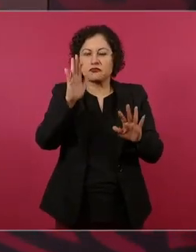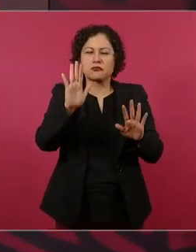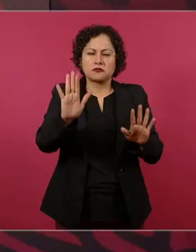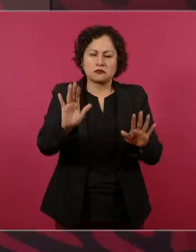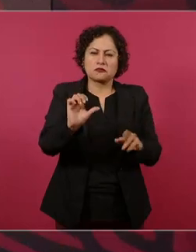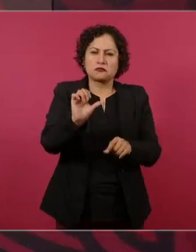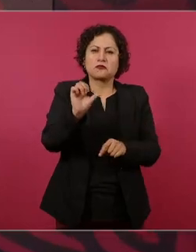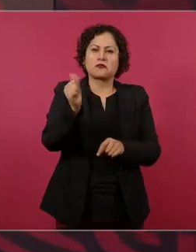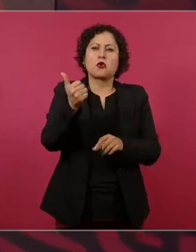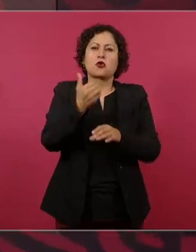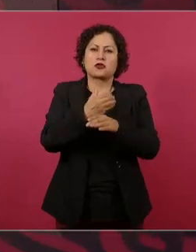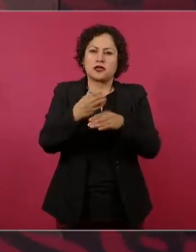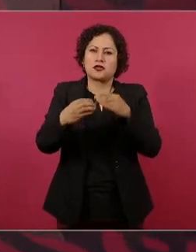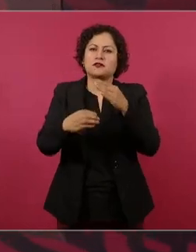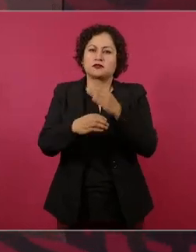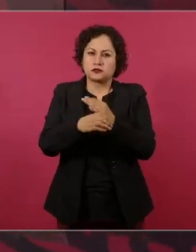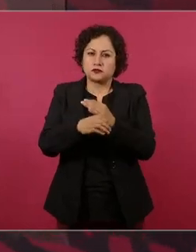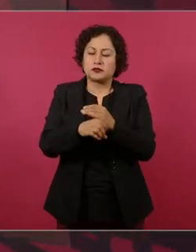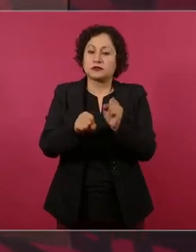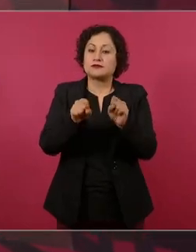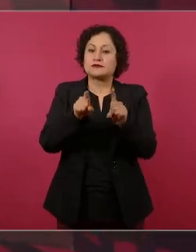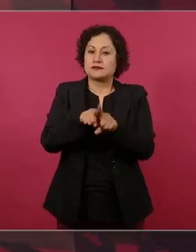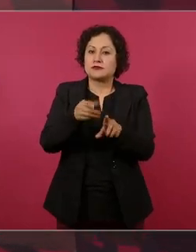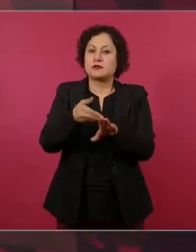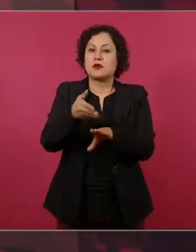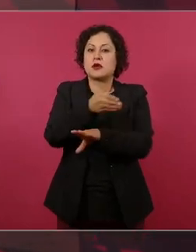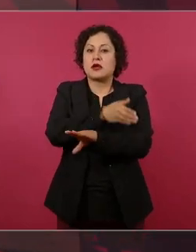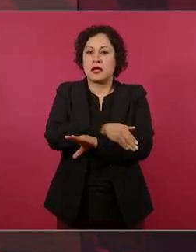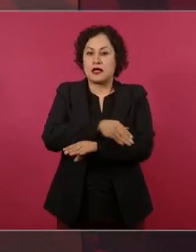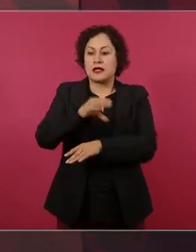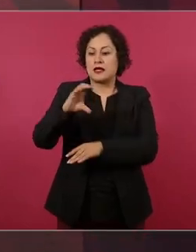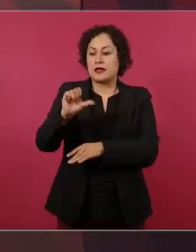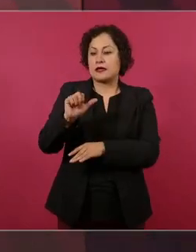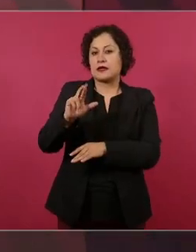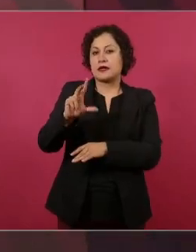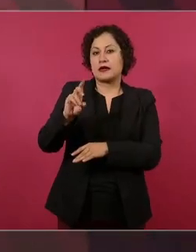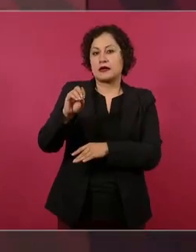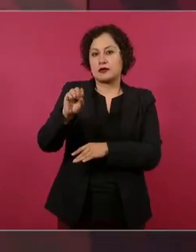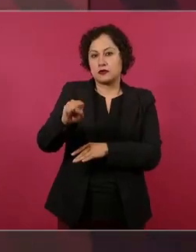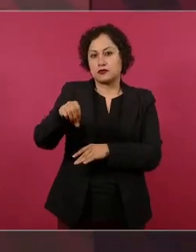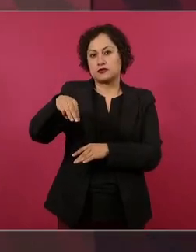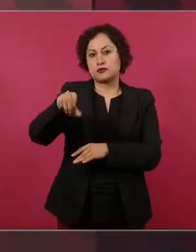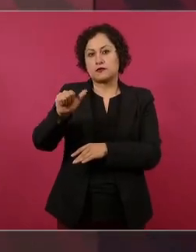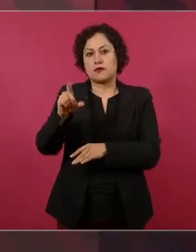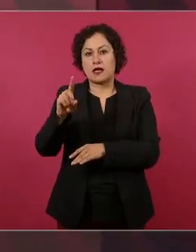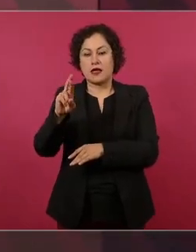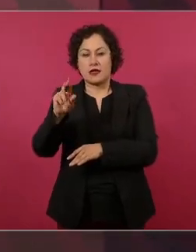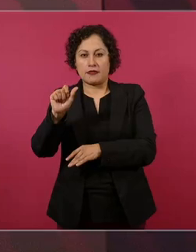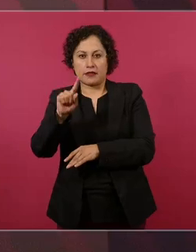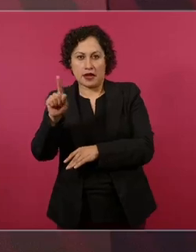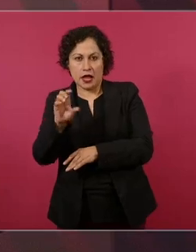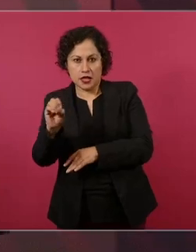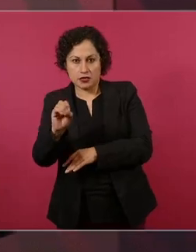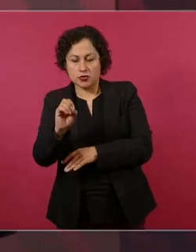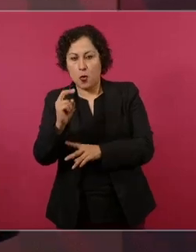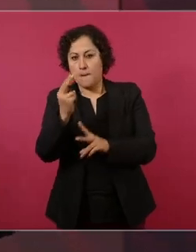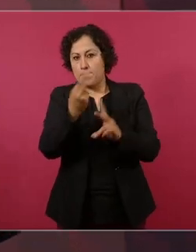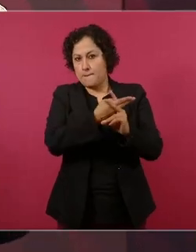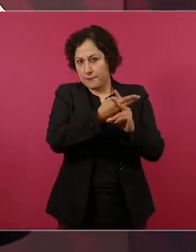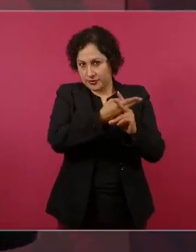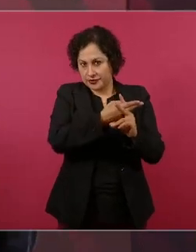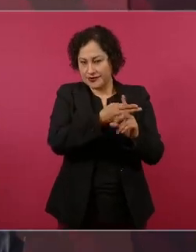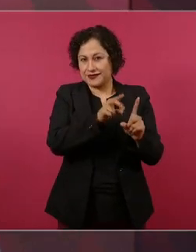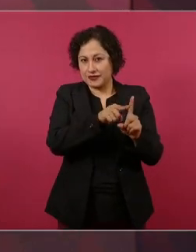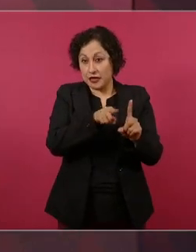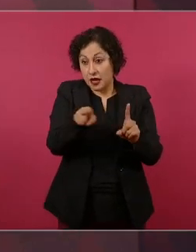por el asesinato de Carlos Madrazo, que también García Barragán lo atribuye al